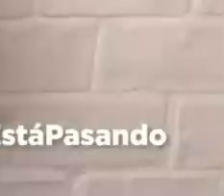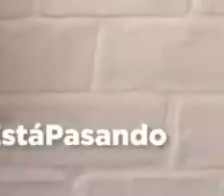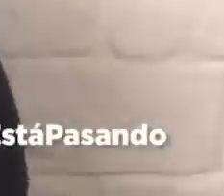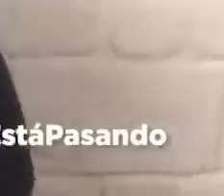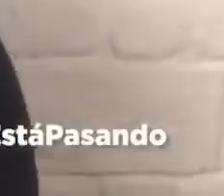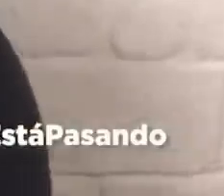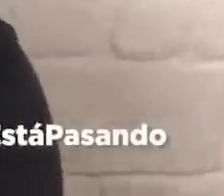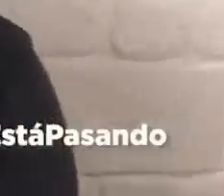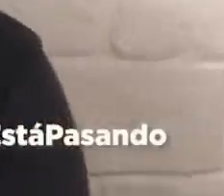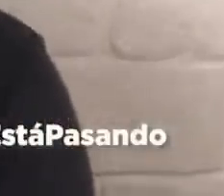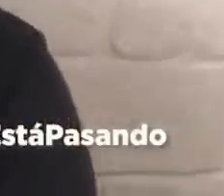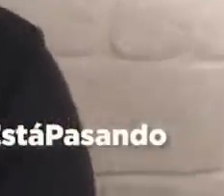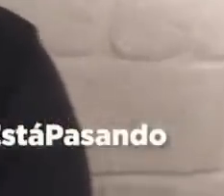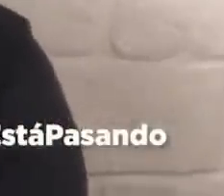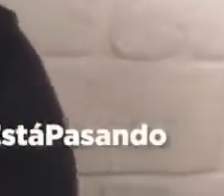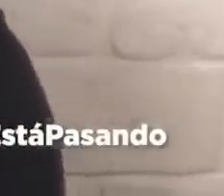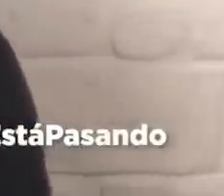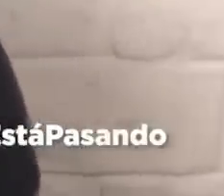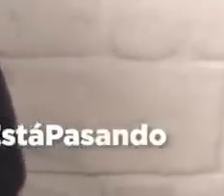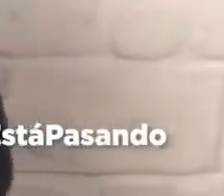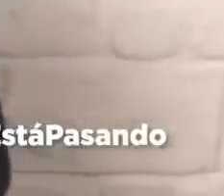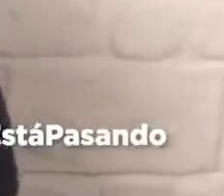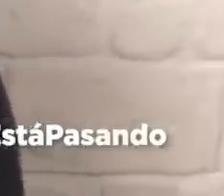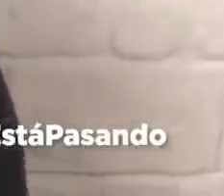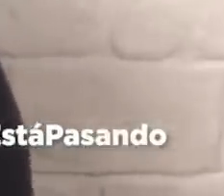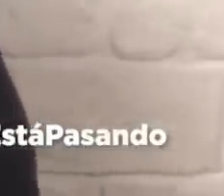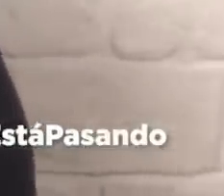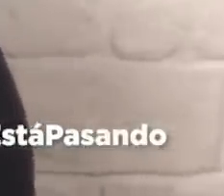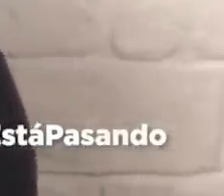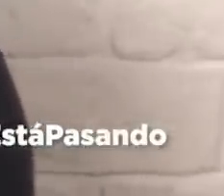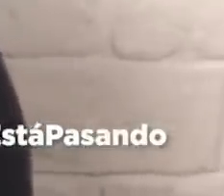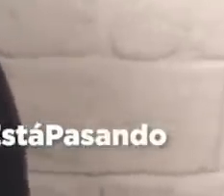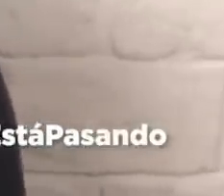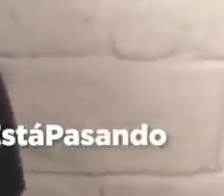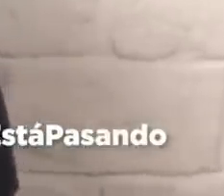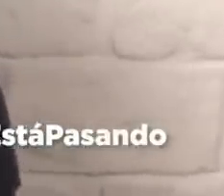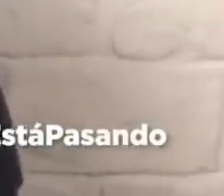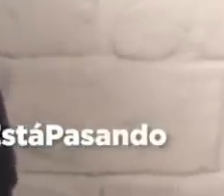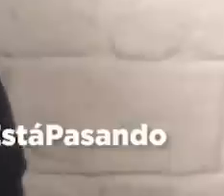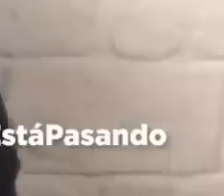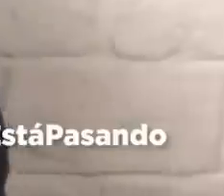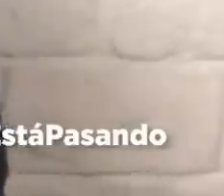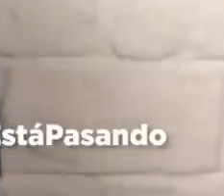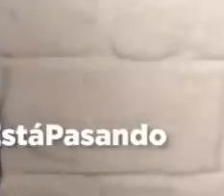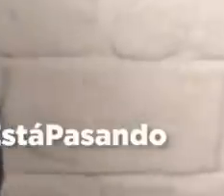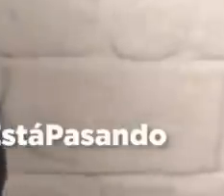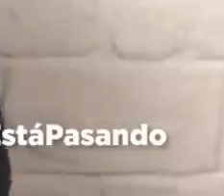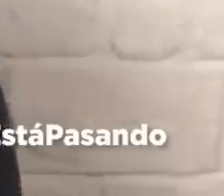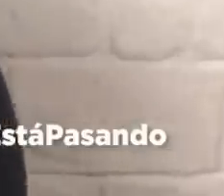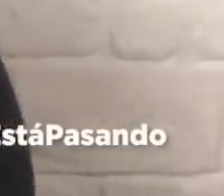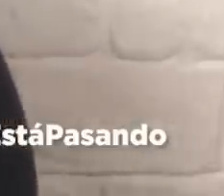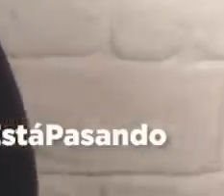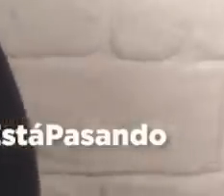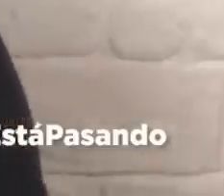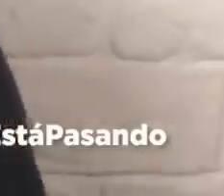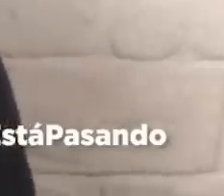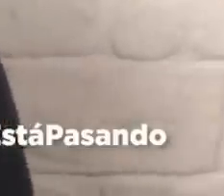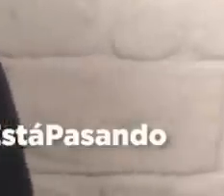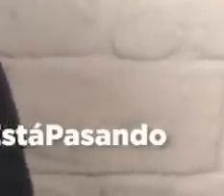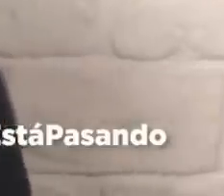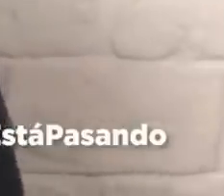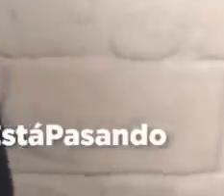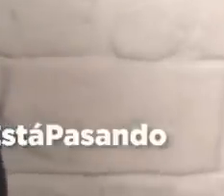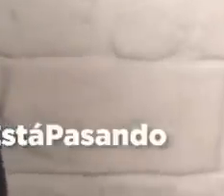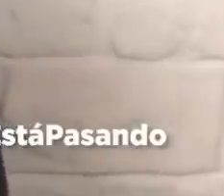del Mides. Y hace unos días que se filtró el audio de un diputado colorado diciendo que en su empresa privada tenía empleados con